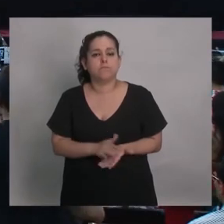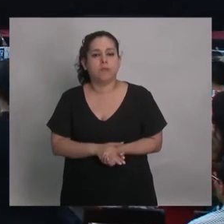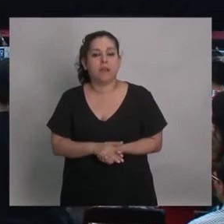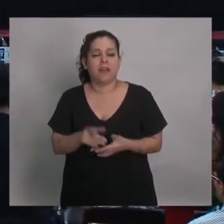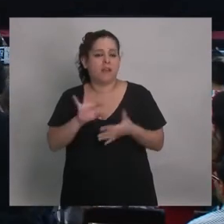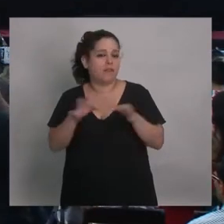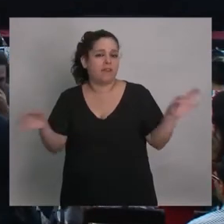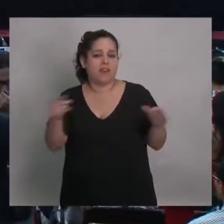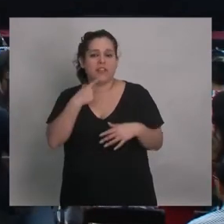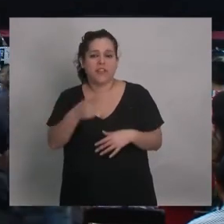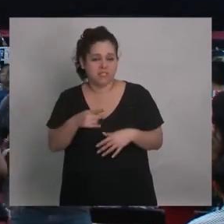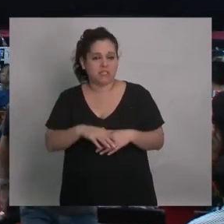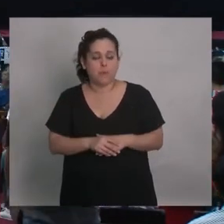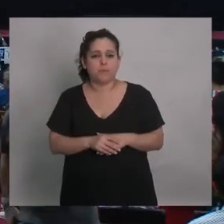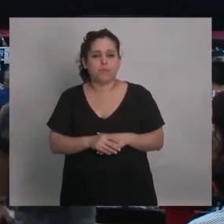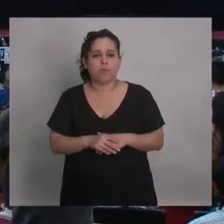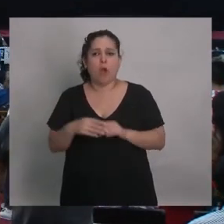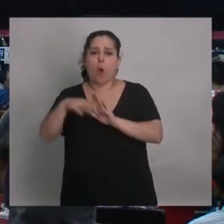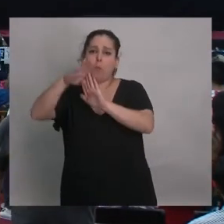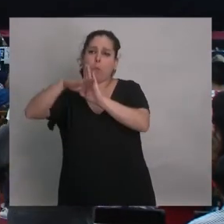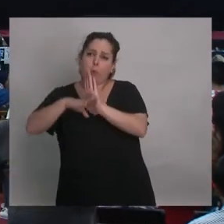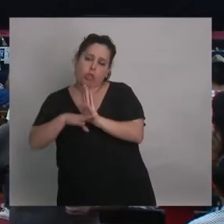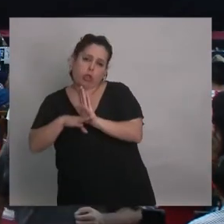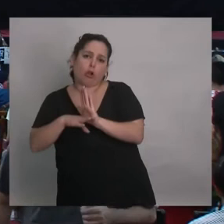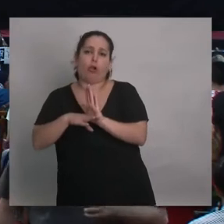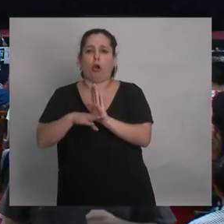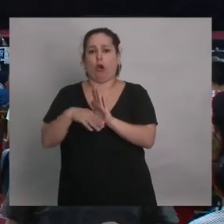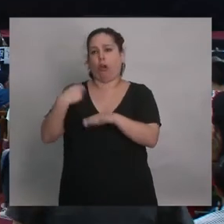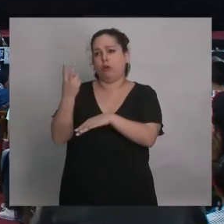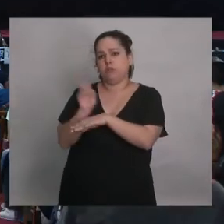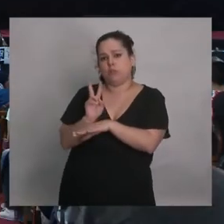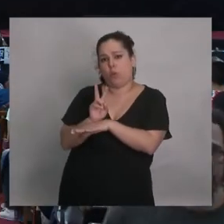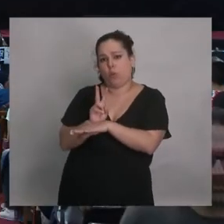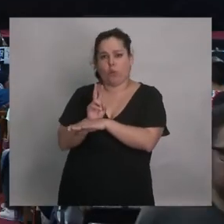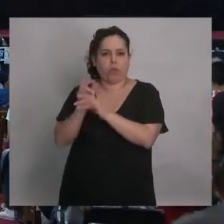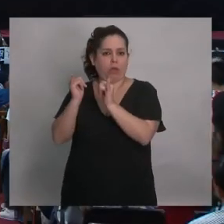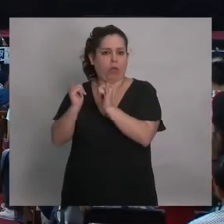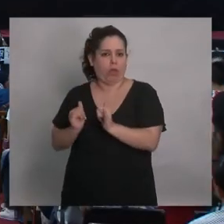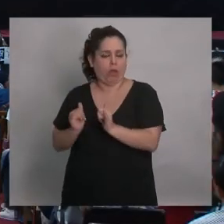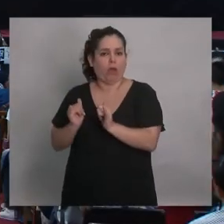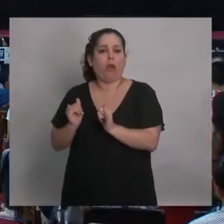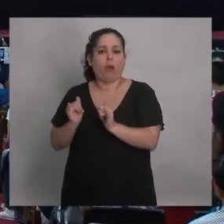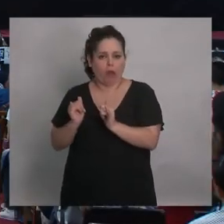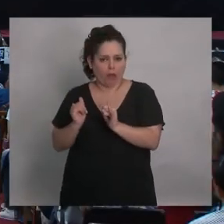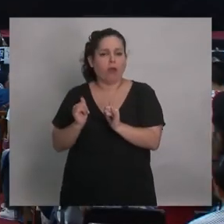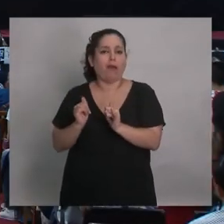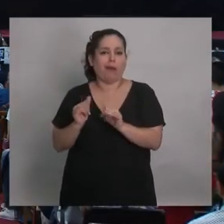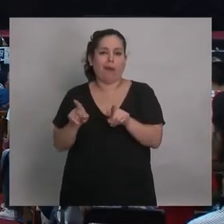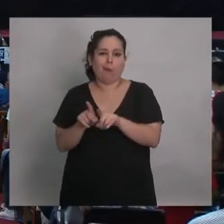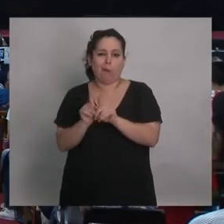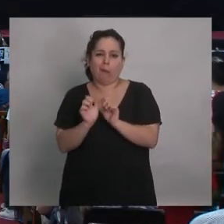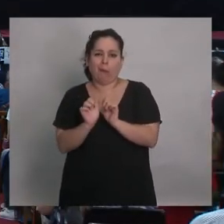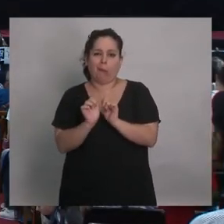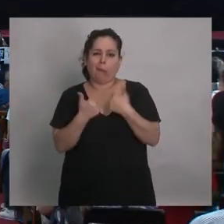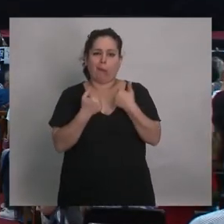dice rodeado de protocolo comitivas y seguridad viajan de incógnito